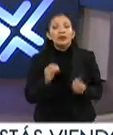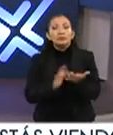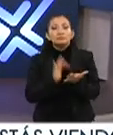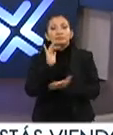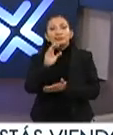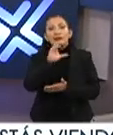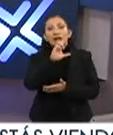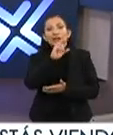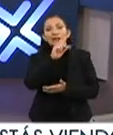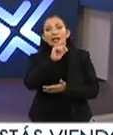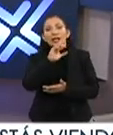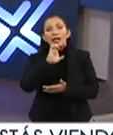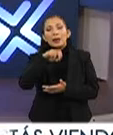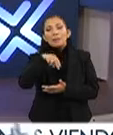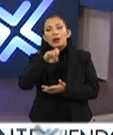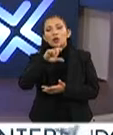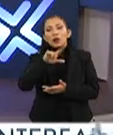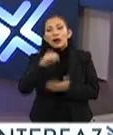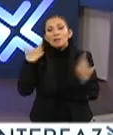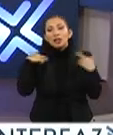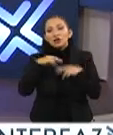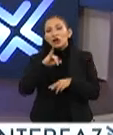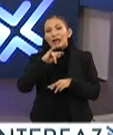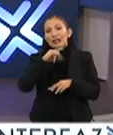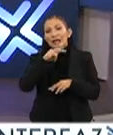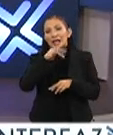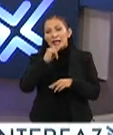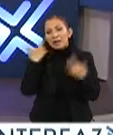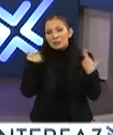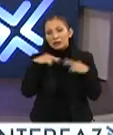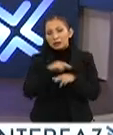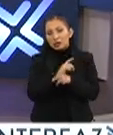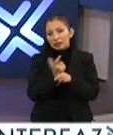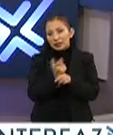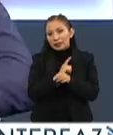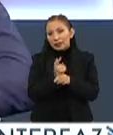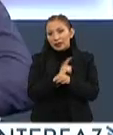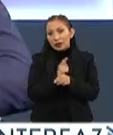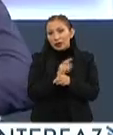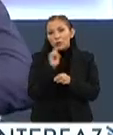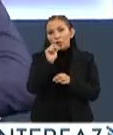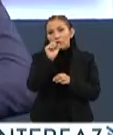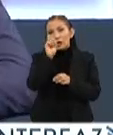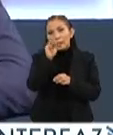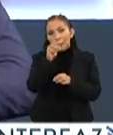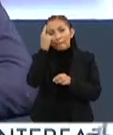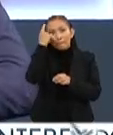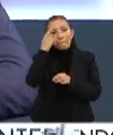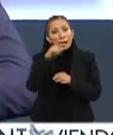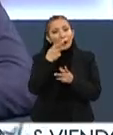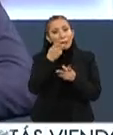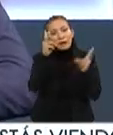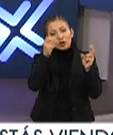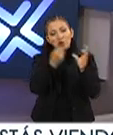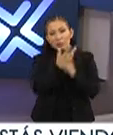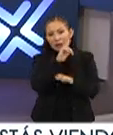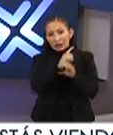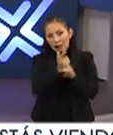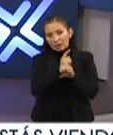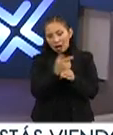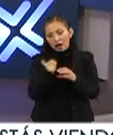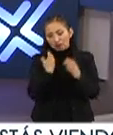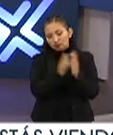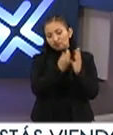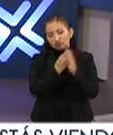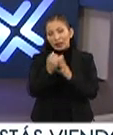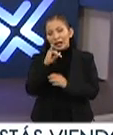mucho, Cristian Emanuel González, maestro en ingeniería, por supuesto, profesor de la carrera de la Facultad de Ingeniería de la UNAM, por hablarnos de esta nueva carrera que imparte